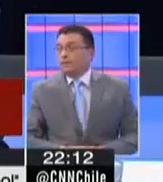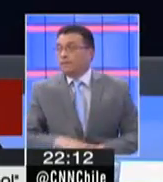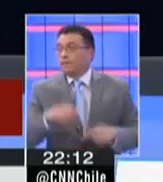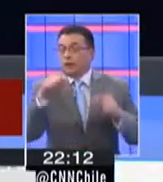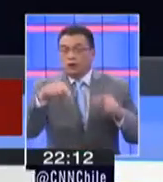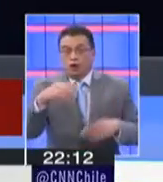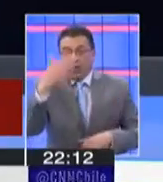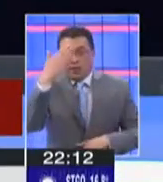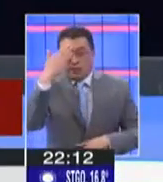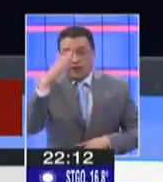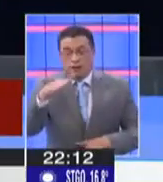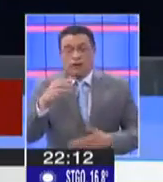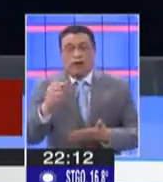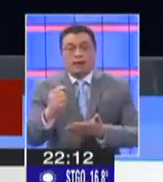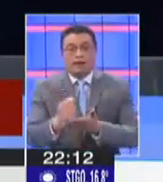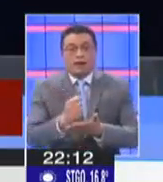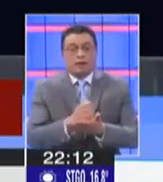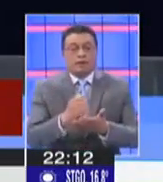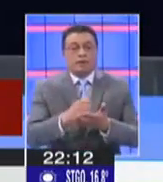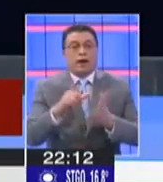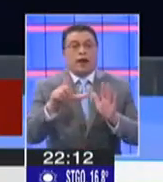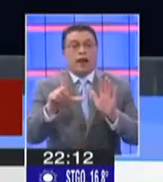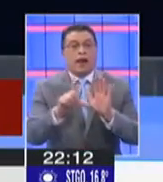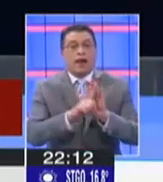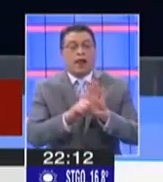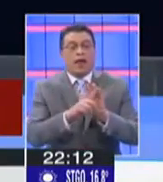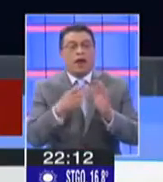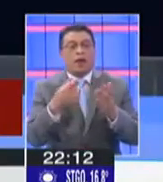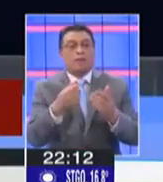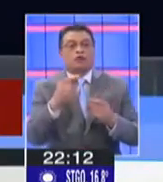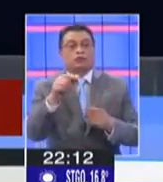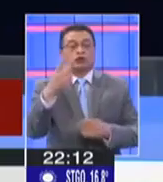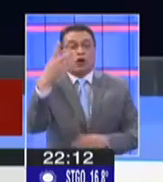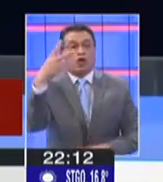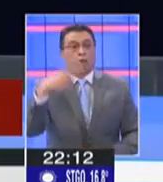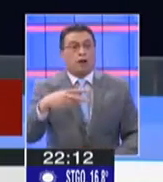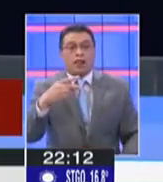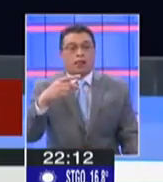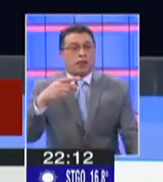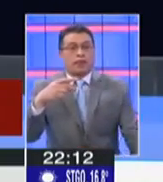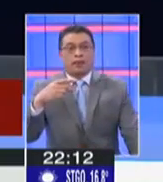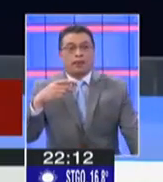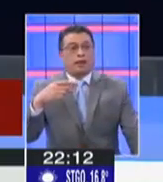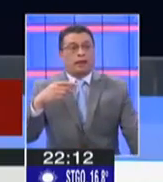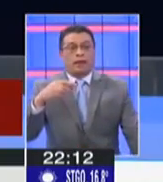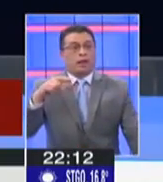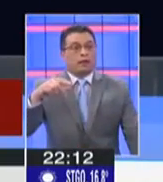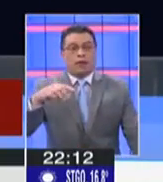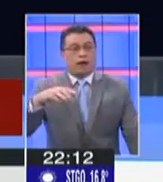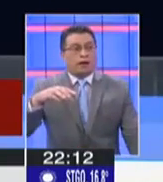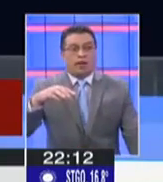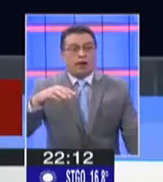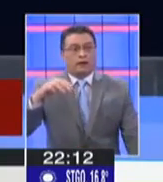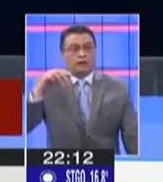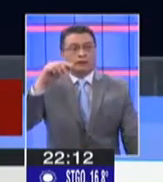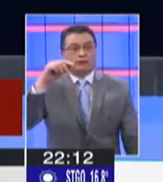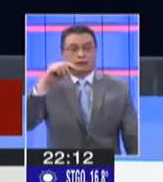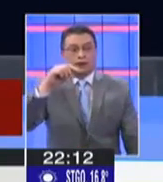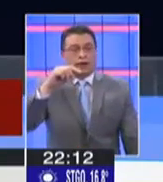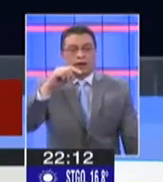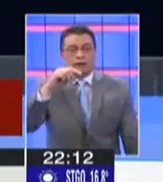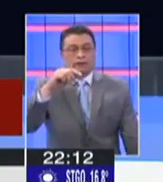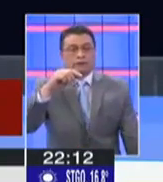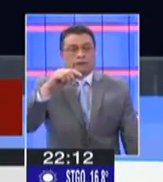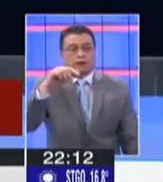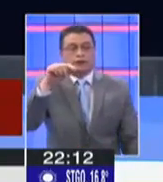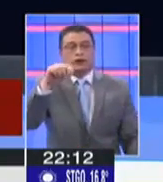Hoy día se tramita la ley de presupuesto 2017 en el Congreso, pasó ya al Senado y tiene